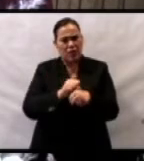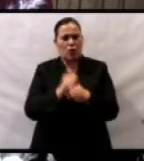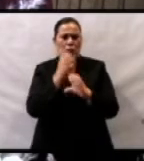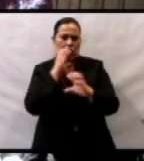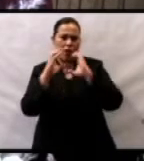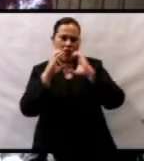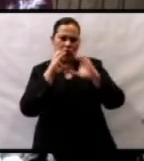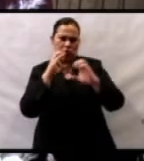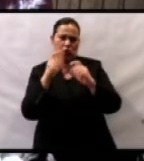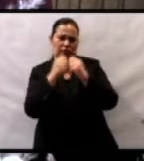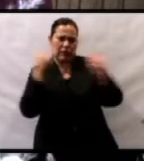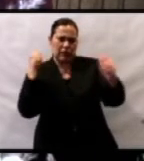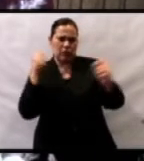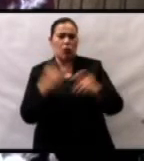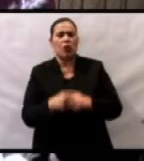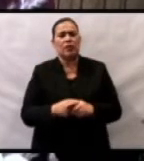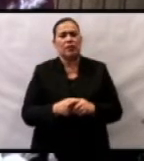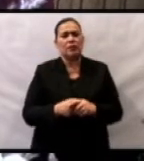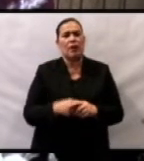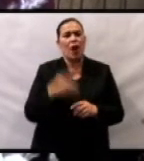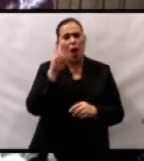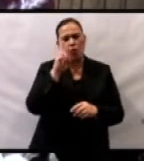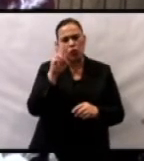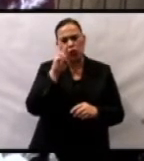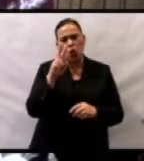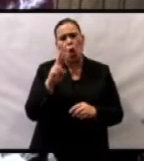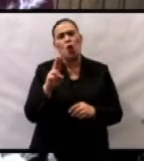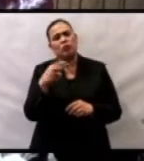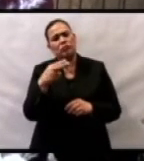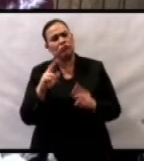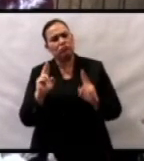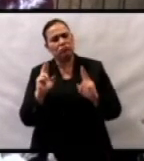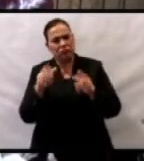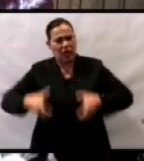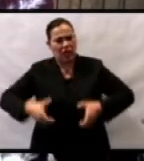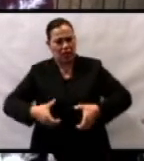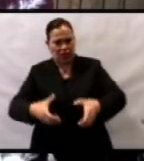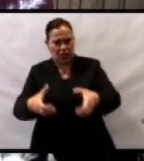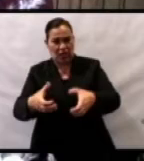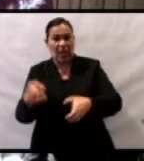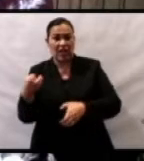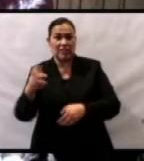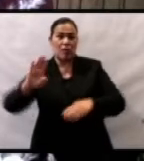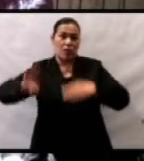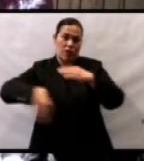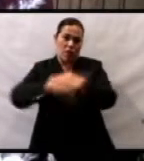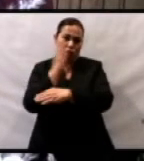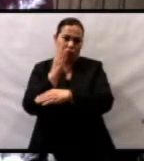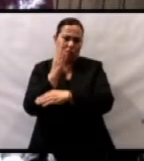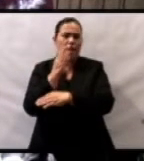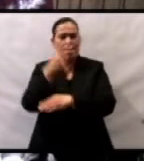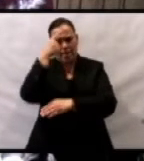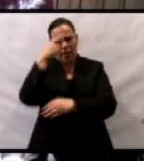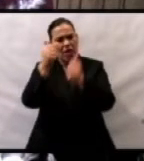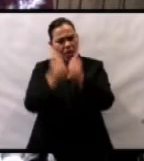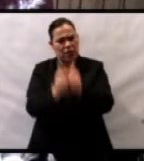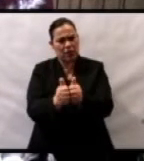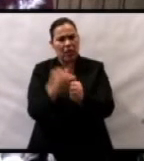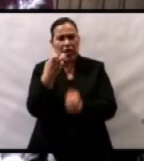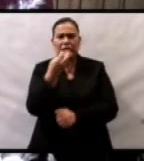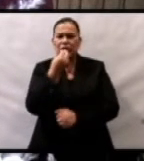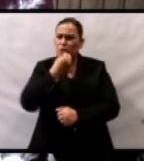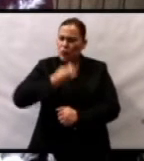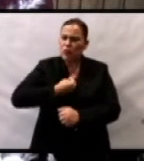La implementación de visor urbano, plataforma virtual que llegó para quedarse. El compromiso es